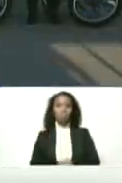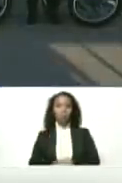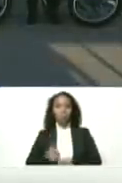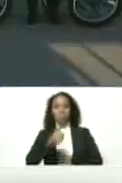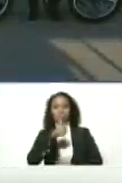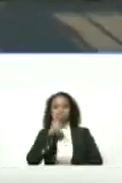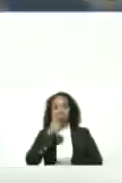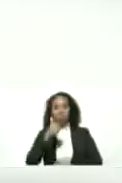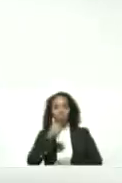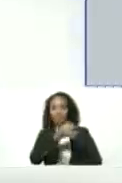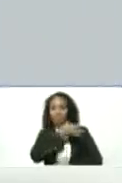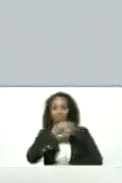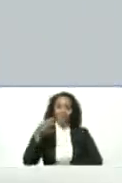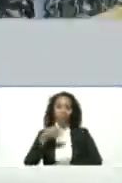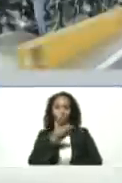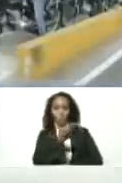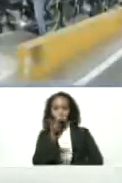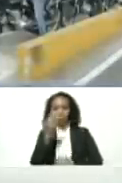Excelente. Fíjense ustedes